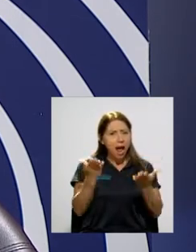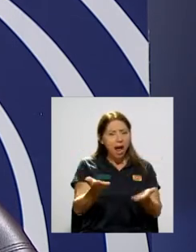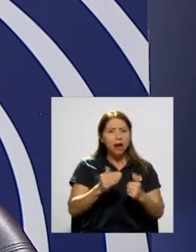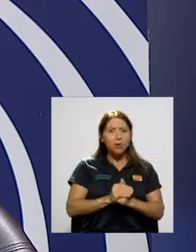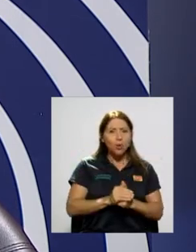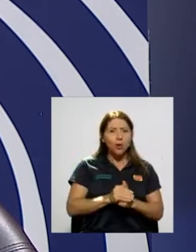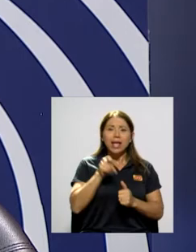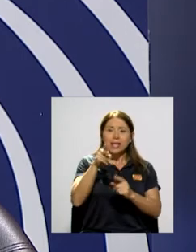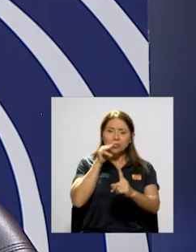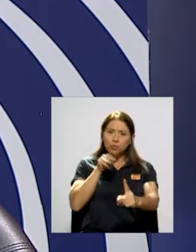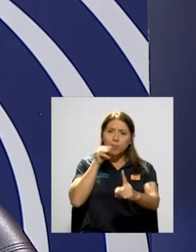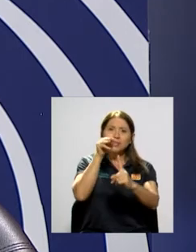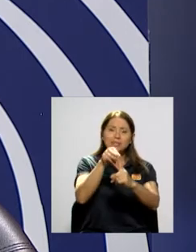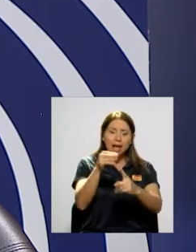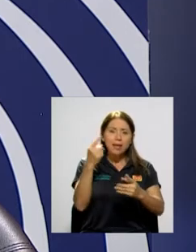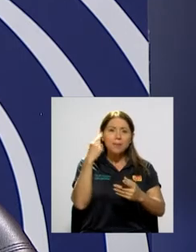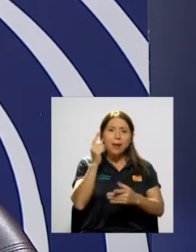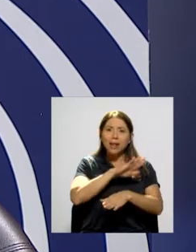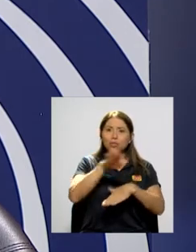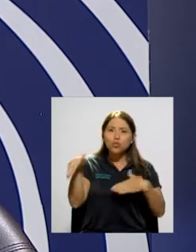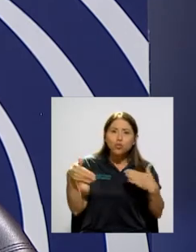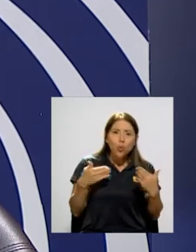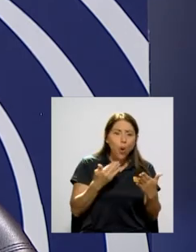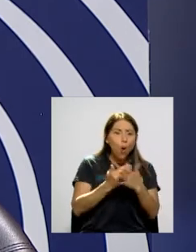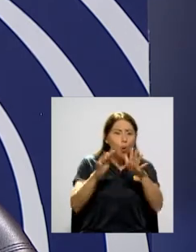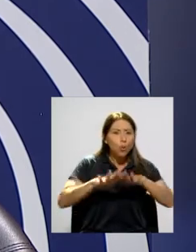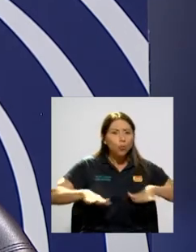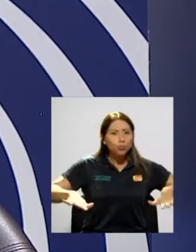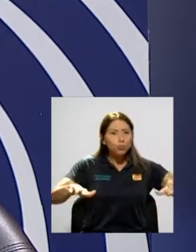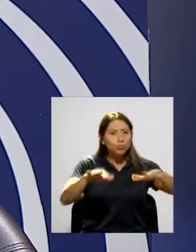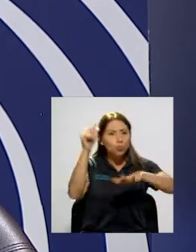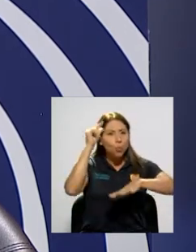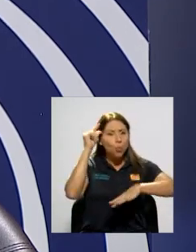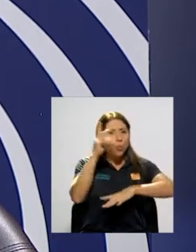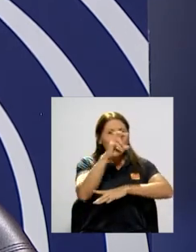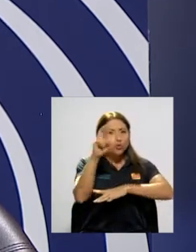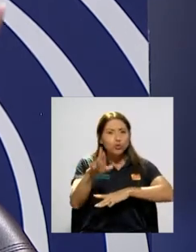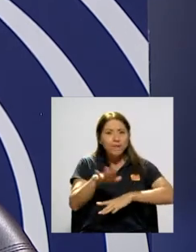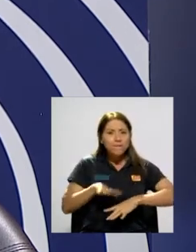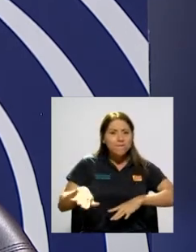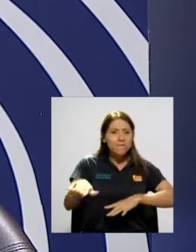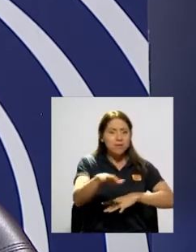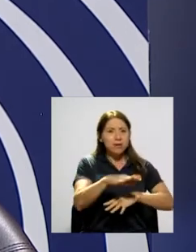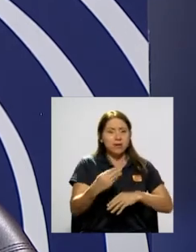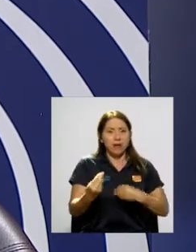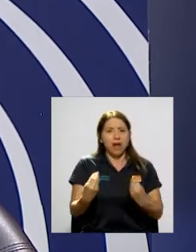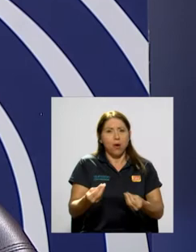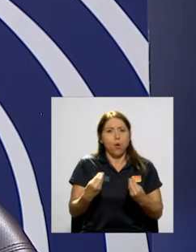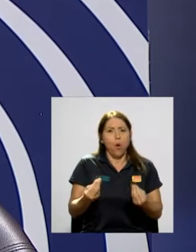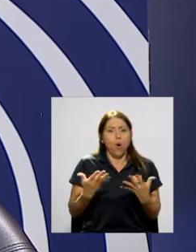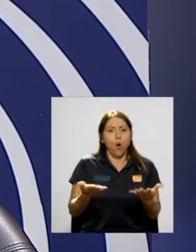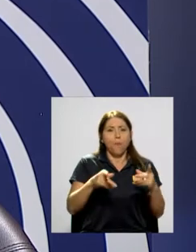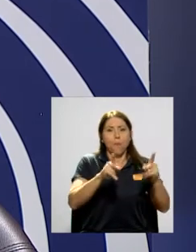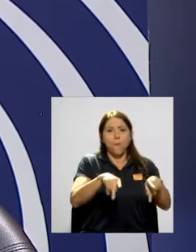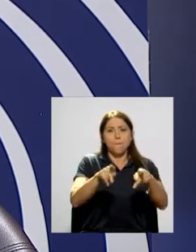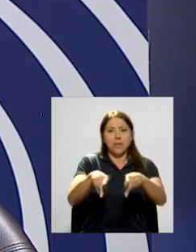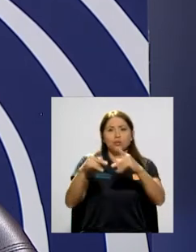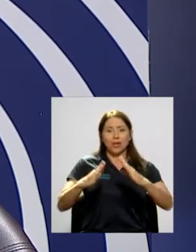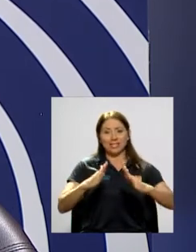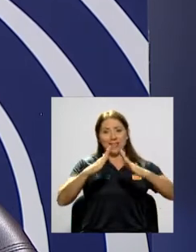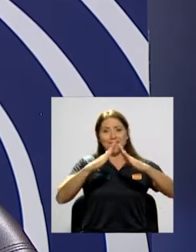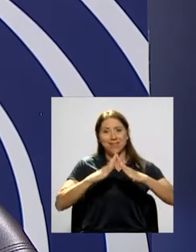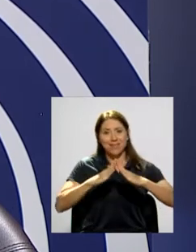que es un mensaje para, nuevamente, para todo el Estado costarricense. O sea, no puede ser posible que efectivamente las poblaciones de estas